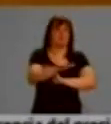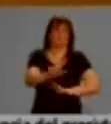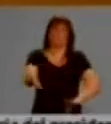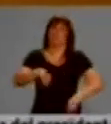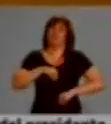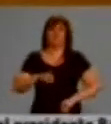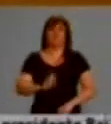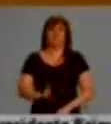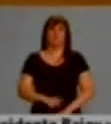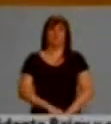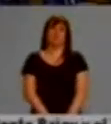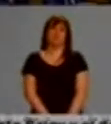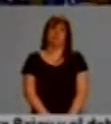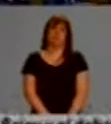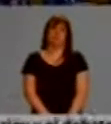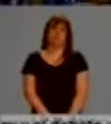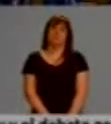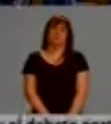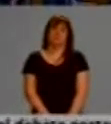chantajes.